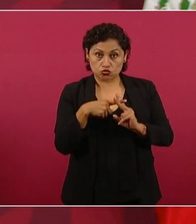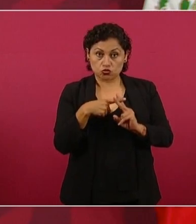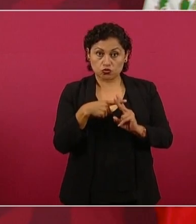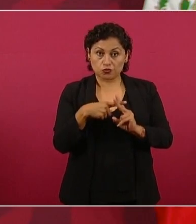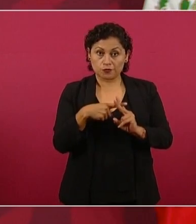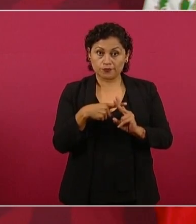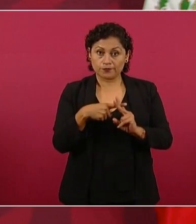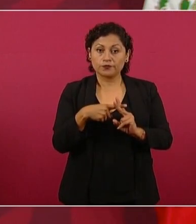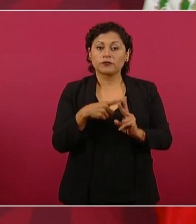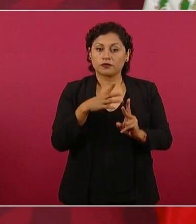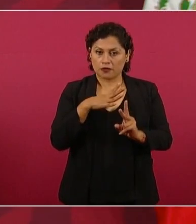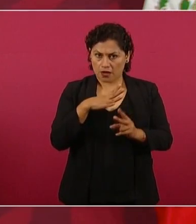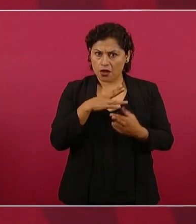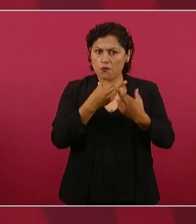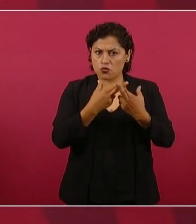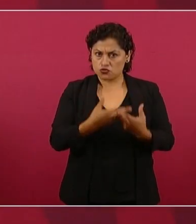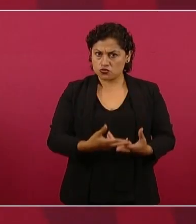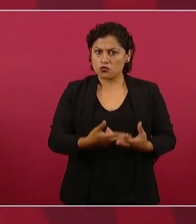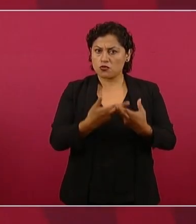un excedente.